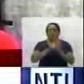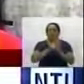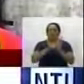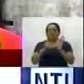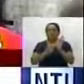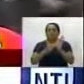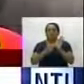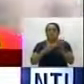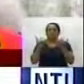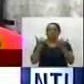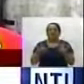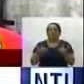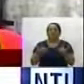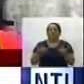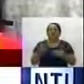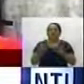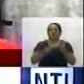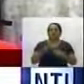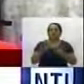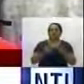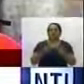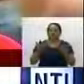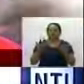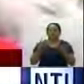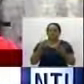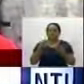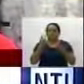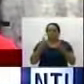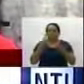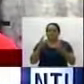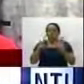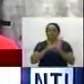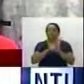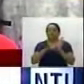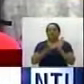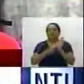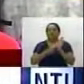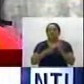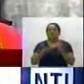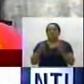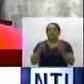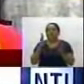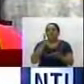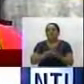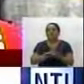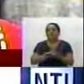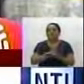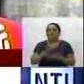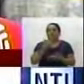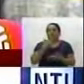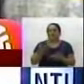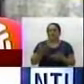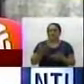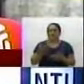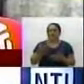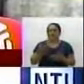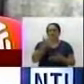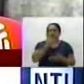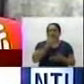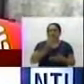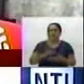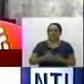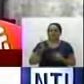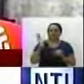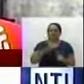ahora aquí vienen hechos los buenas gentes a decir que quieren que se apure con la ley derogatoria a la ley tributaria. ¡Sinvergüenzas! ¿Acaso